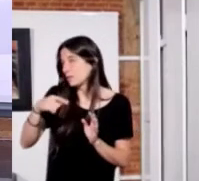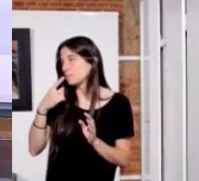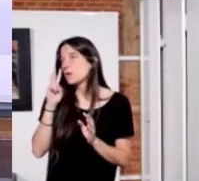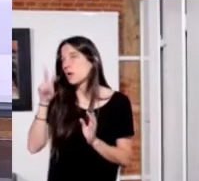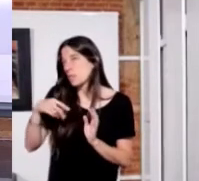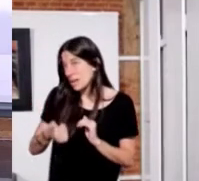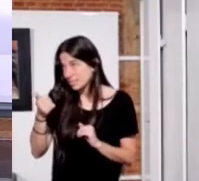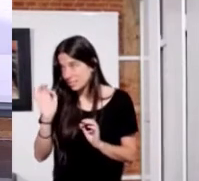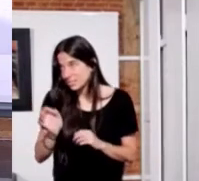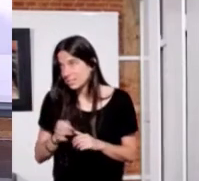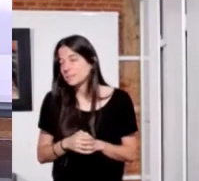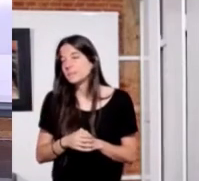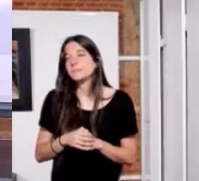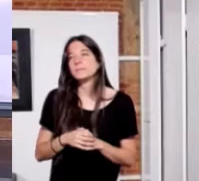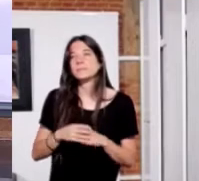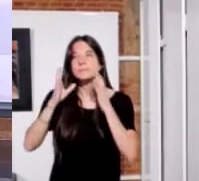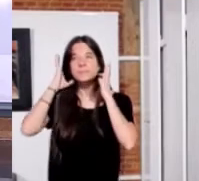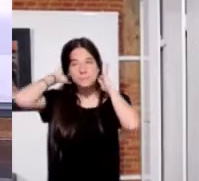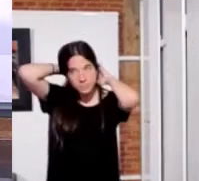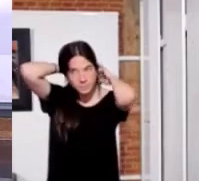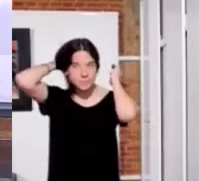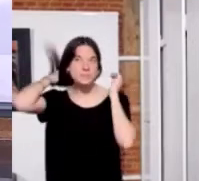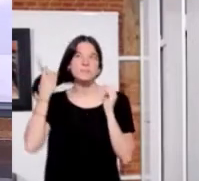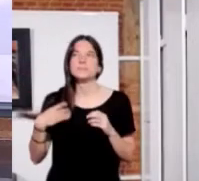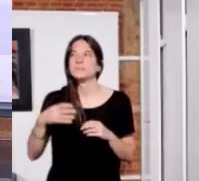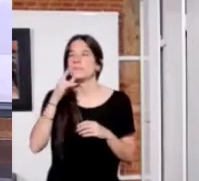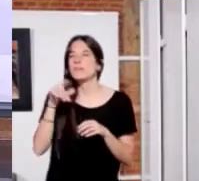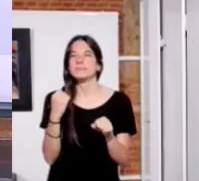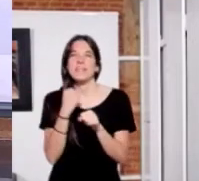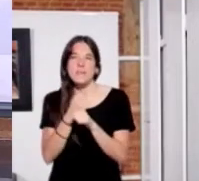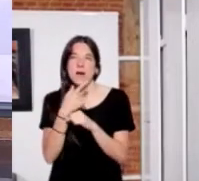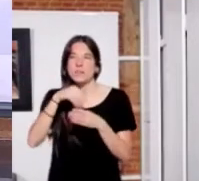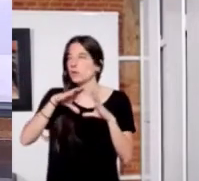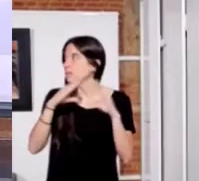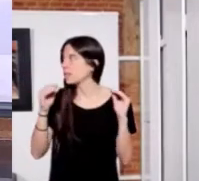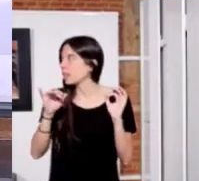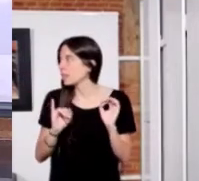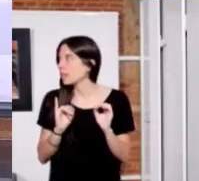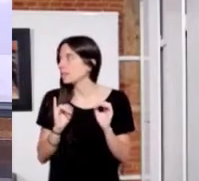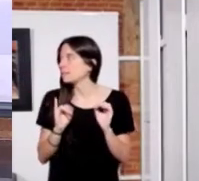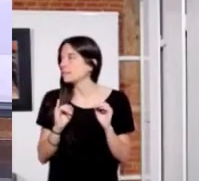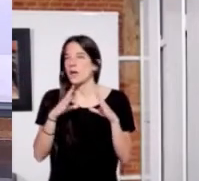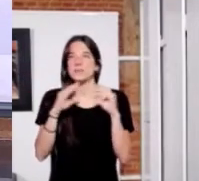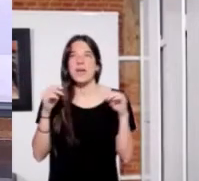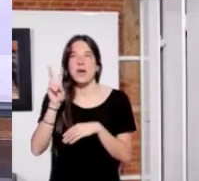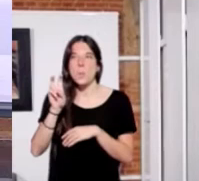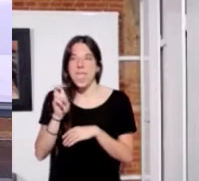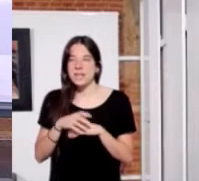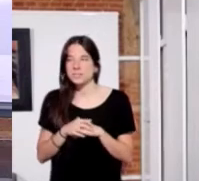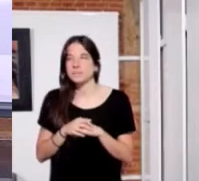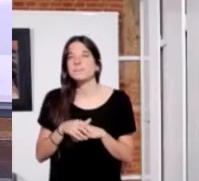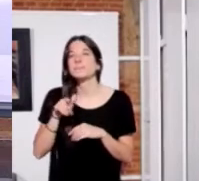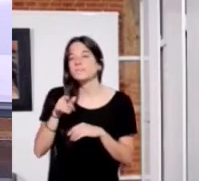¿no? Todo el trabajo que está haciendo ahora mismo desde la Universidad de Comillas y desde ahí pues